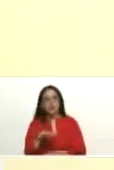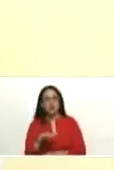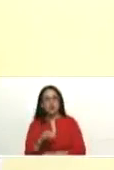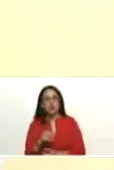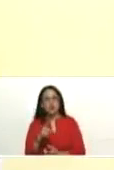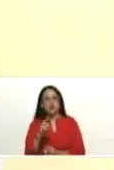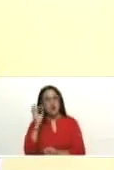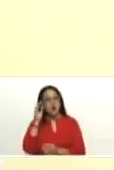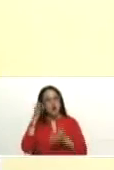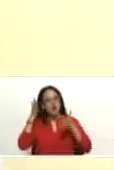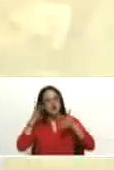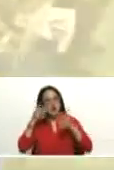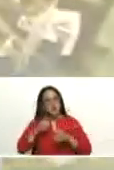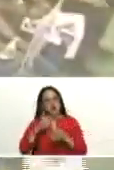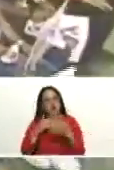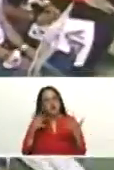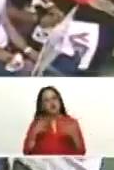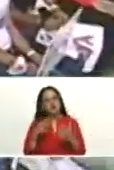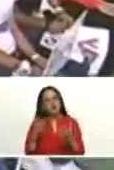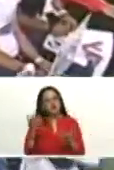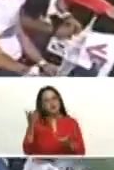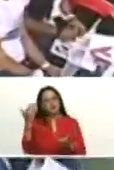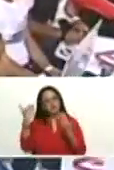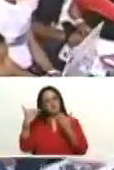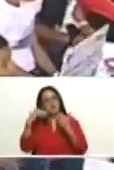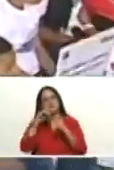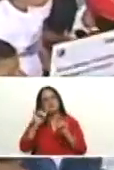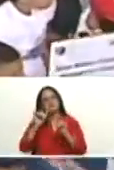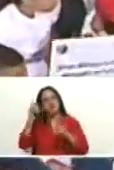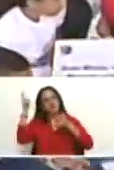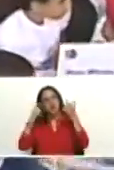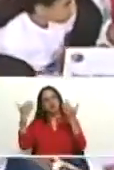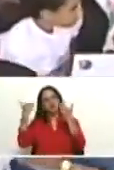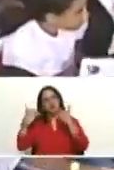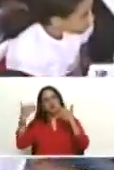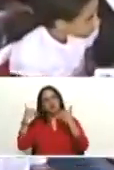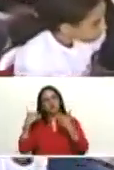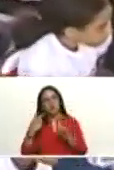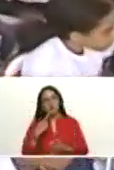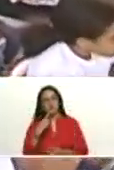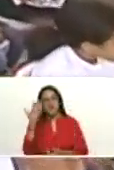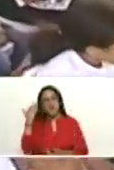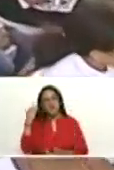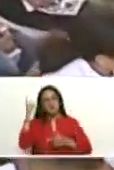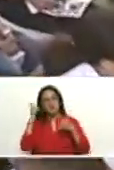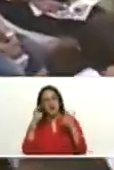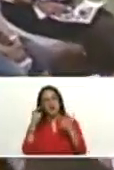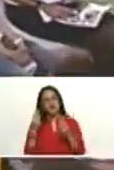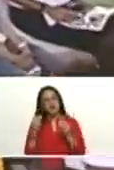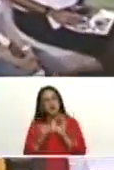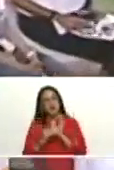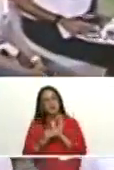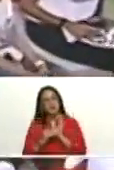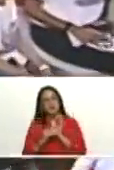de los consejos más grandes que yo aprendí del comandante Chávez. Me decía el comandante Chávez en varias